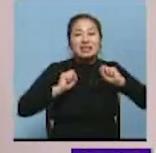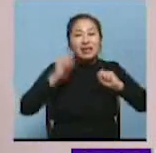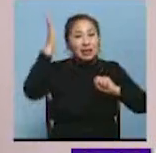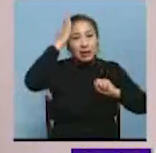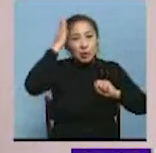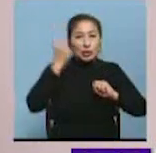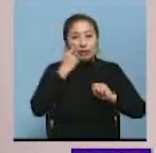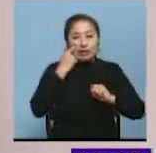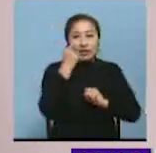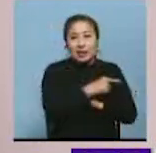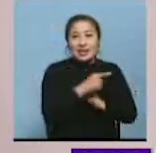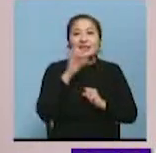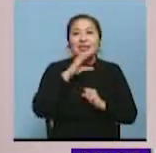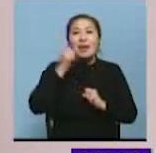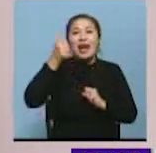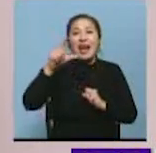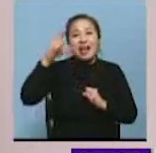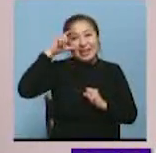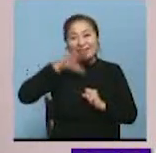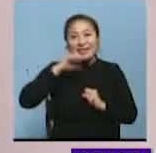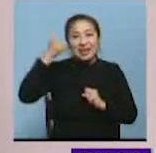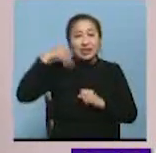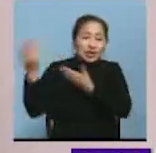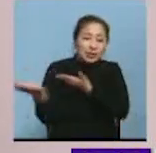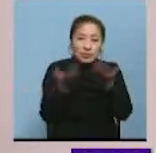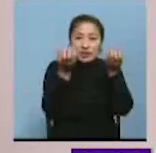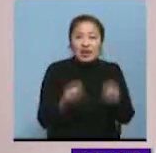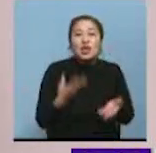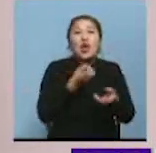Cultura Municipal, Alejandra Gutiérrez, invitando a Los